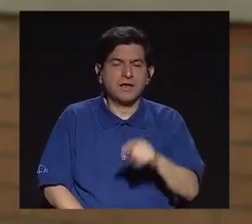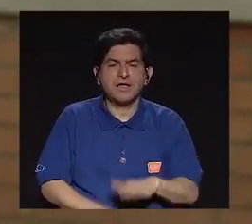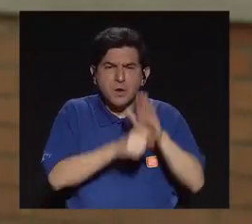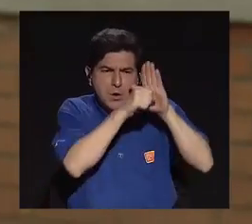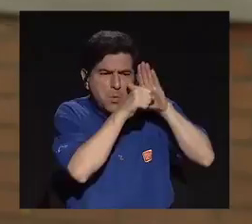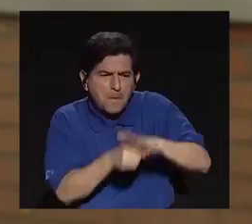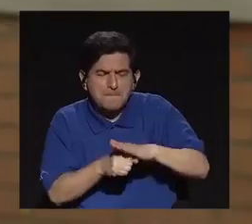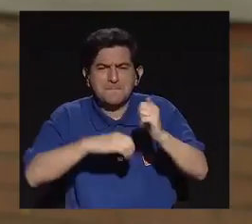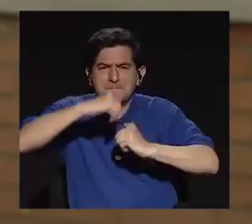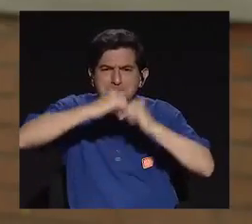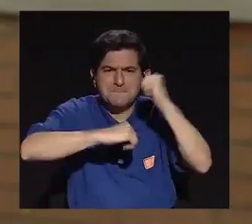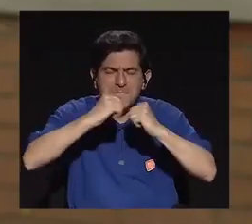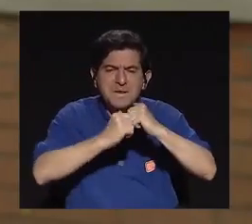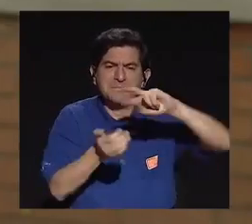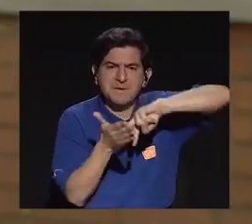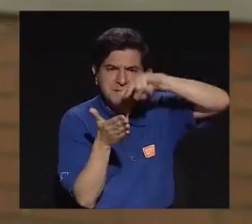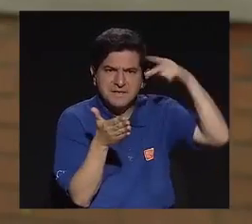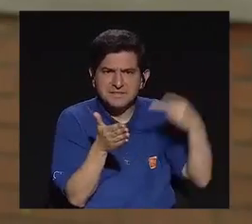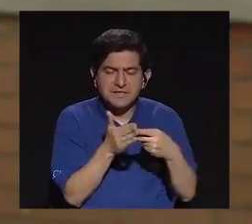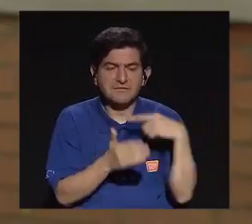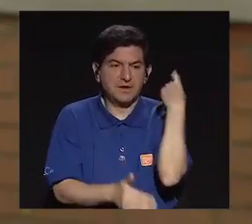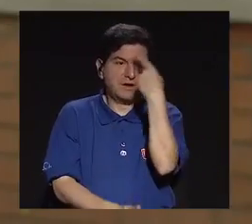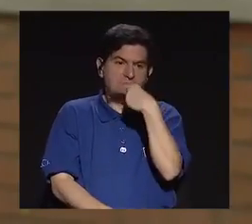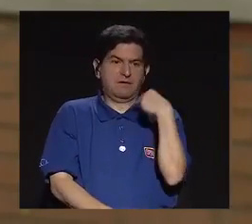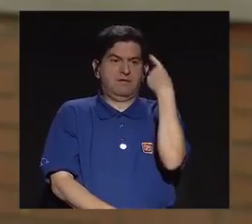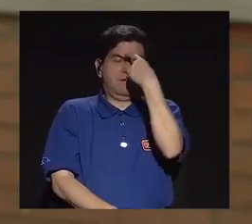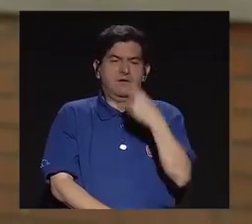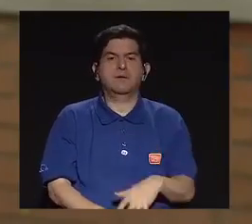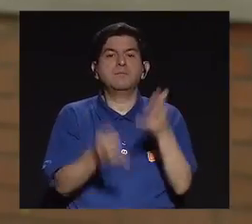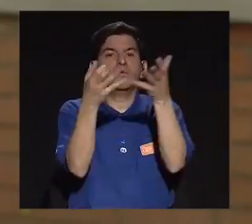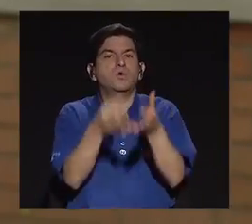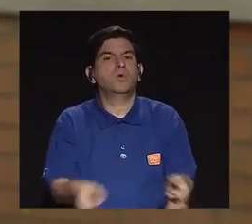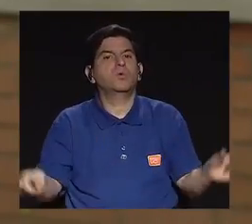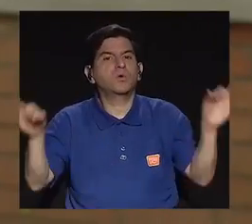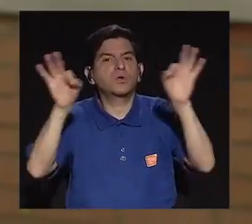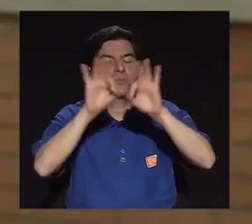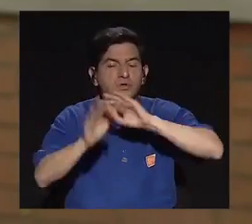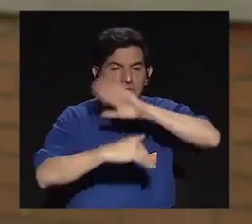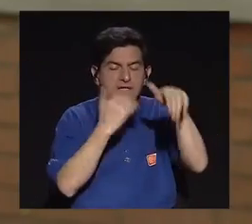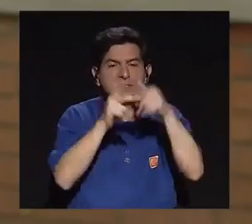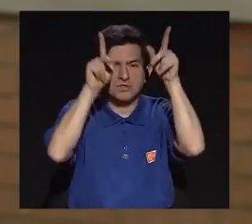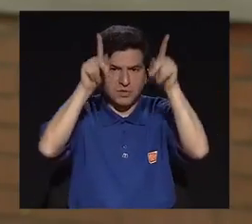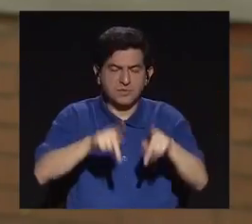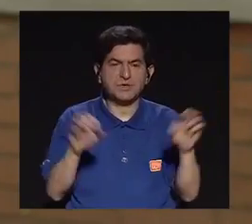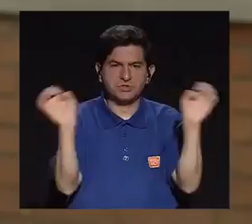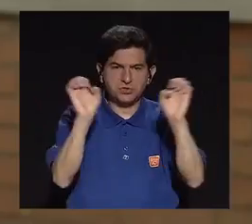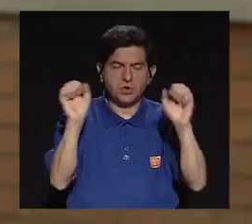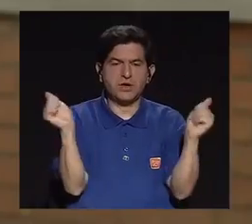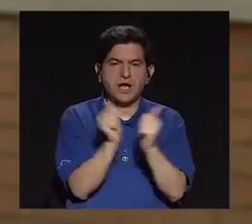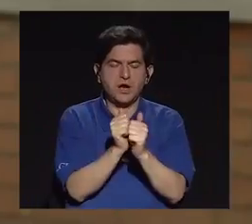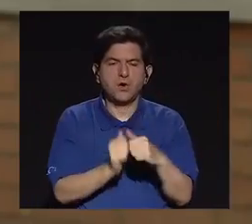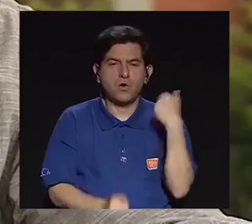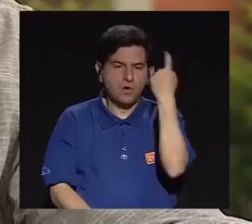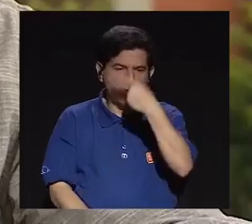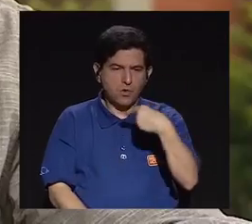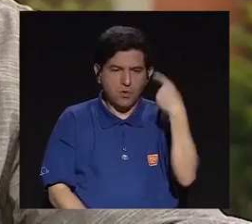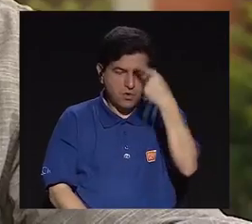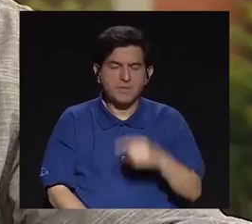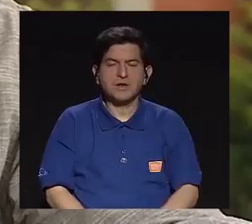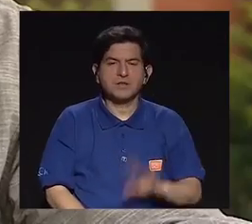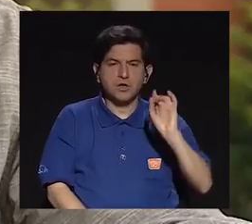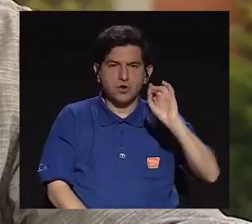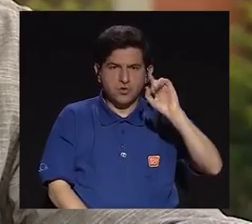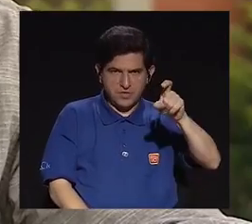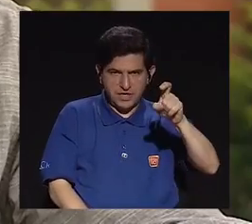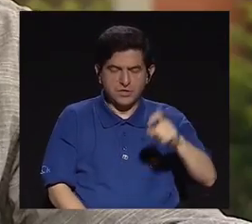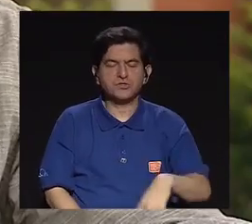está comprimiendo esas estructuras y nos genera un vértigo. Entonces, por eso es muy importante que en todos los pacientes que llegan a emergencias con vértigo, ¿verdad?, hacer lo que llamamos